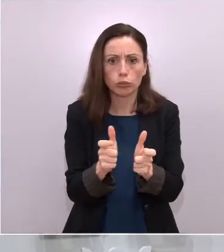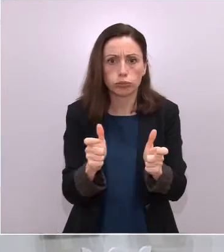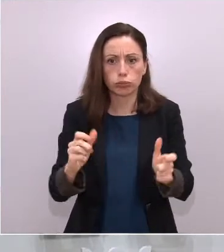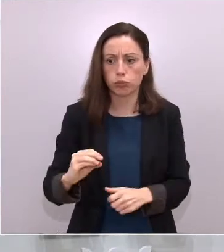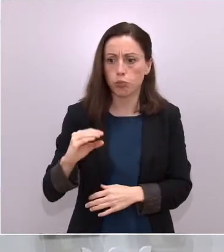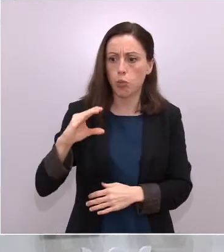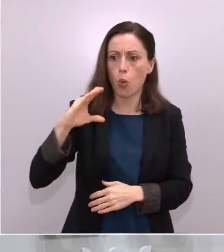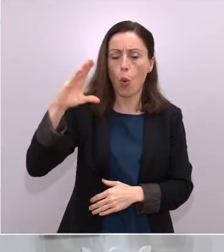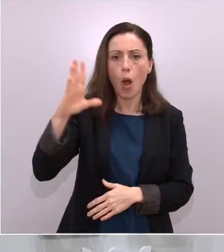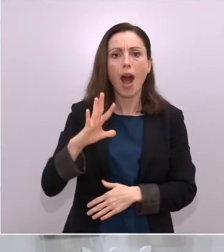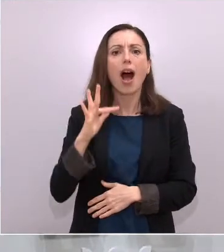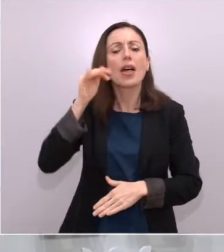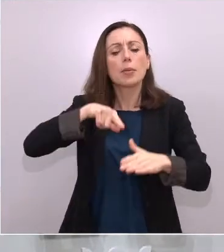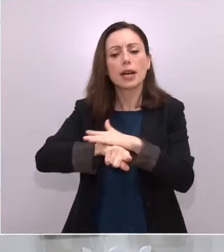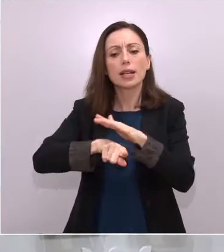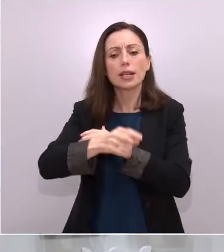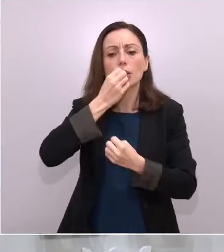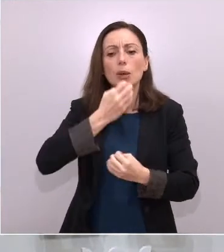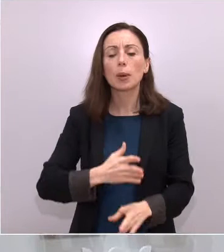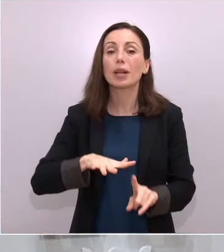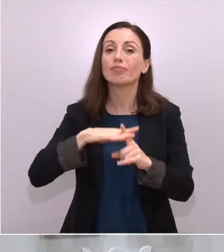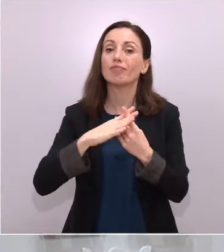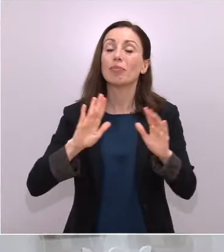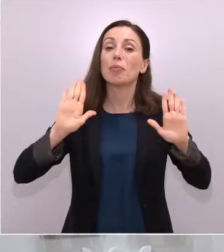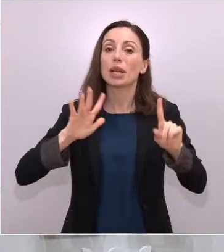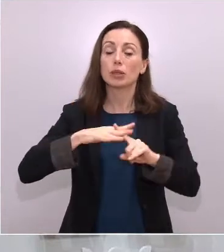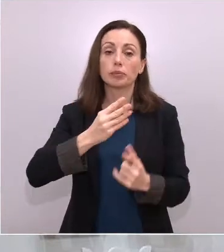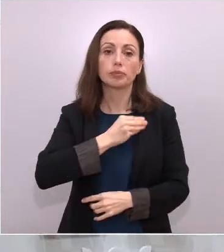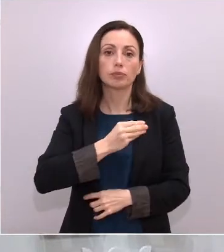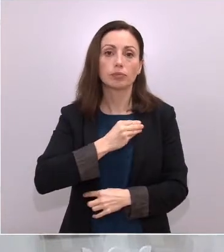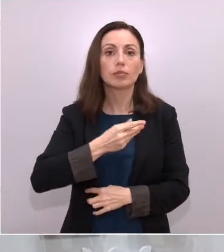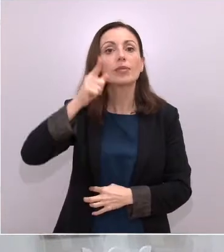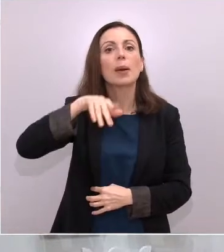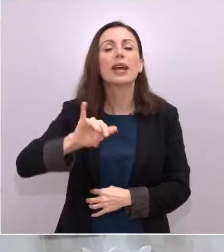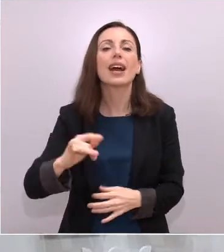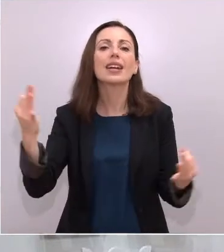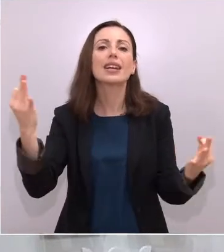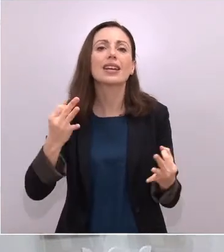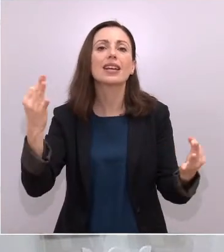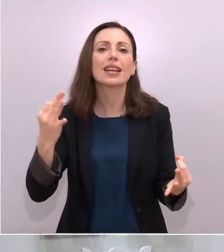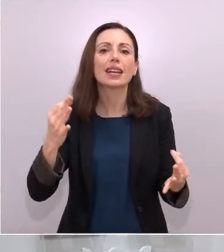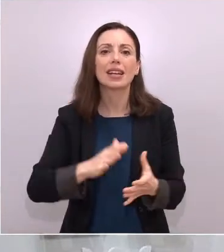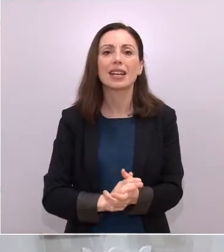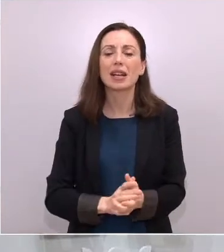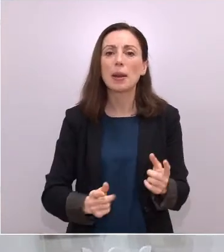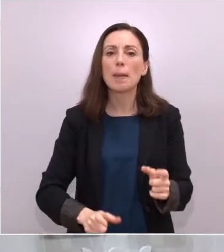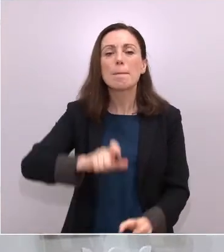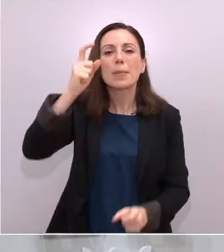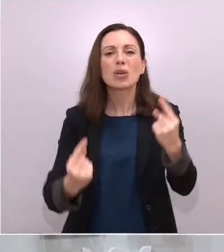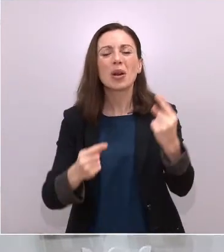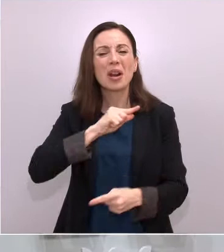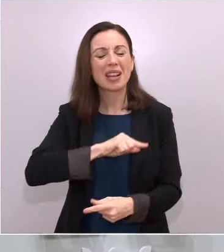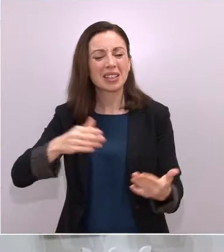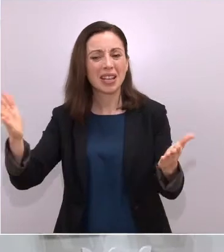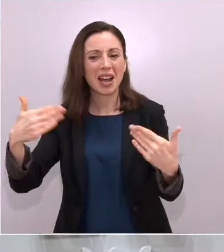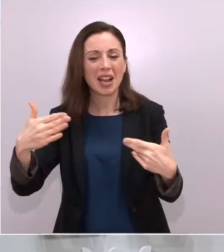buena gestión. Pero, lamentablemente, lo que también hay es una absoluta falta de ética por parte de